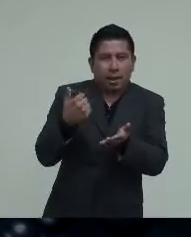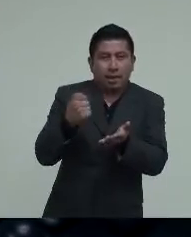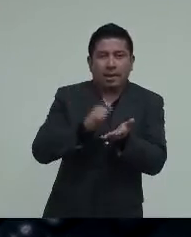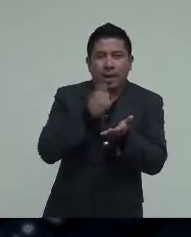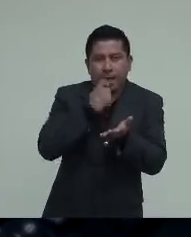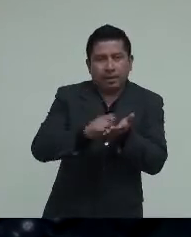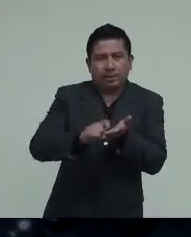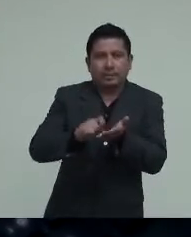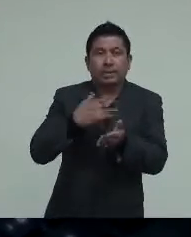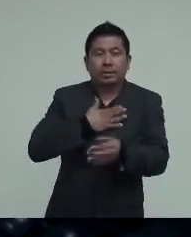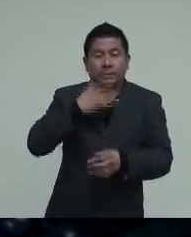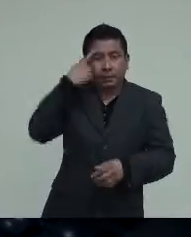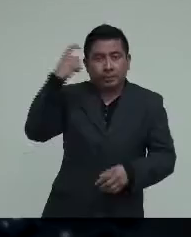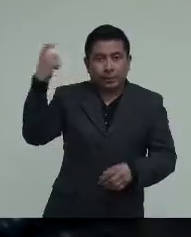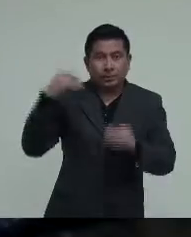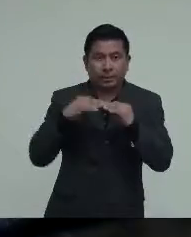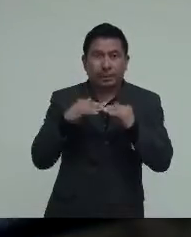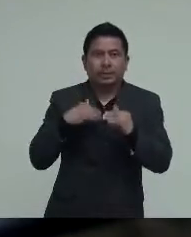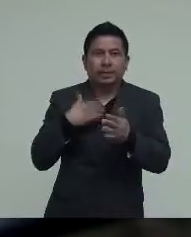mi sueño es